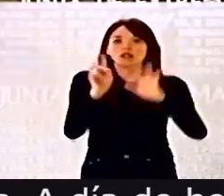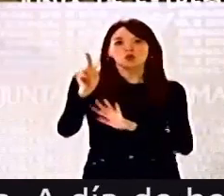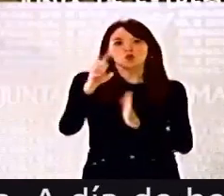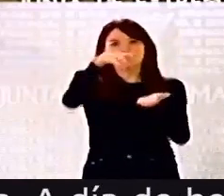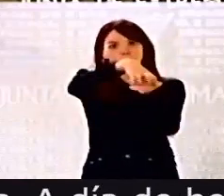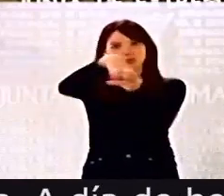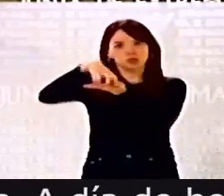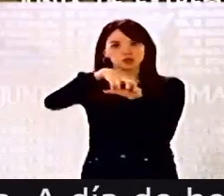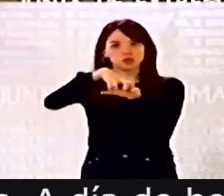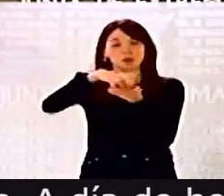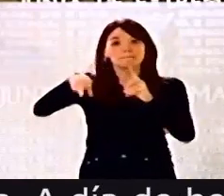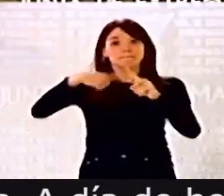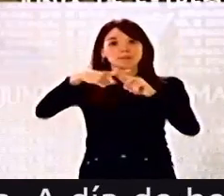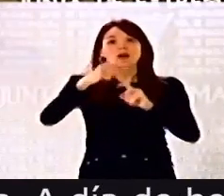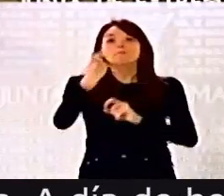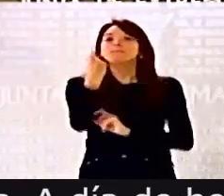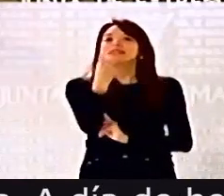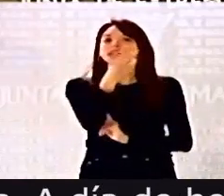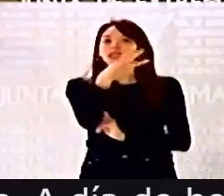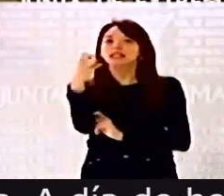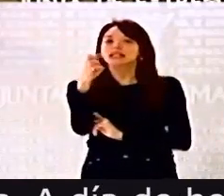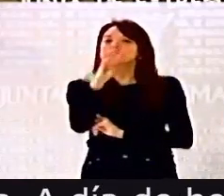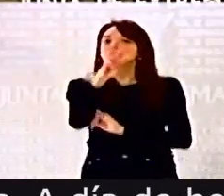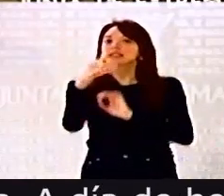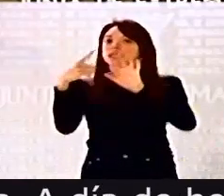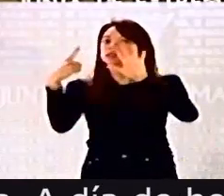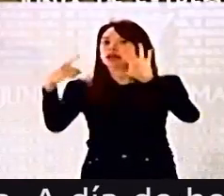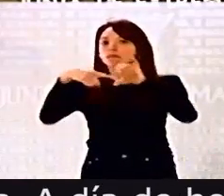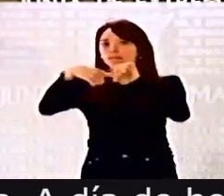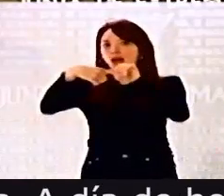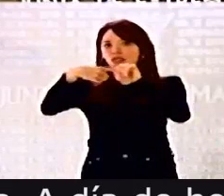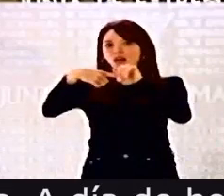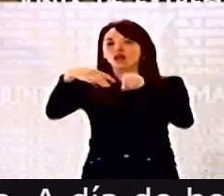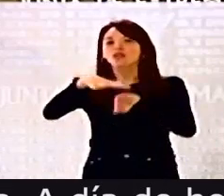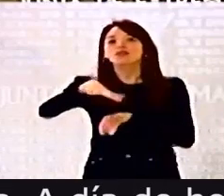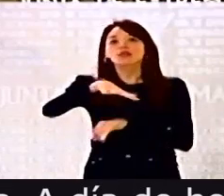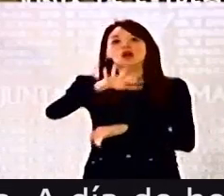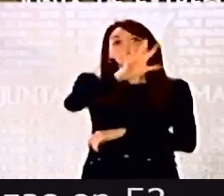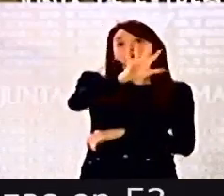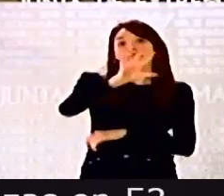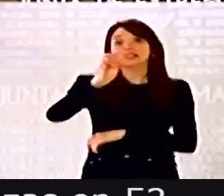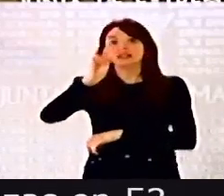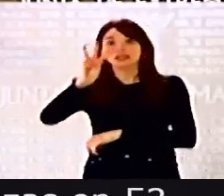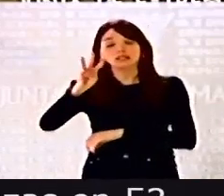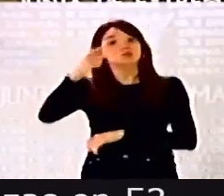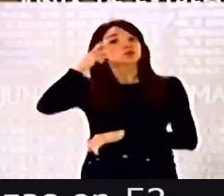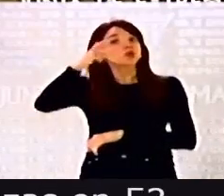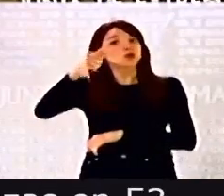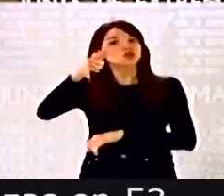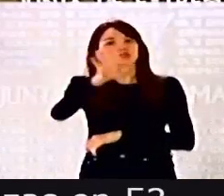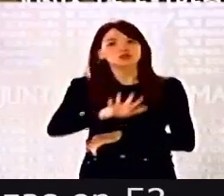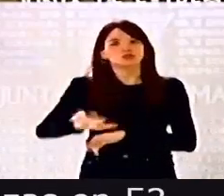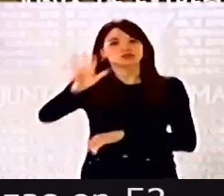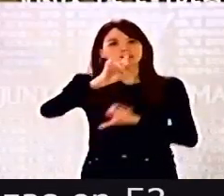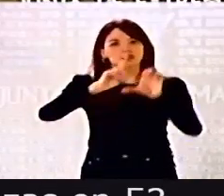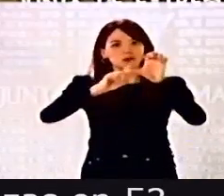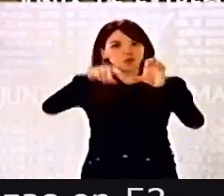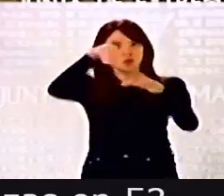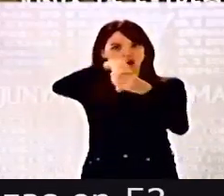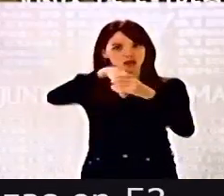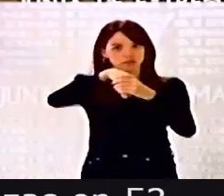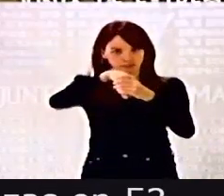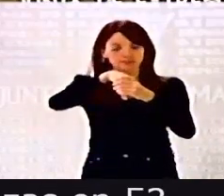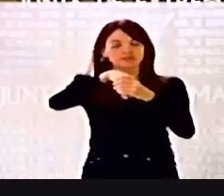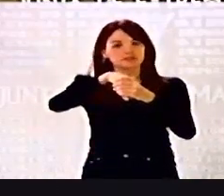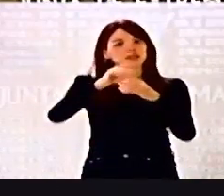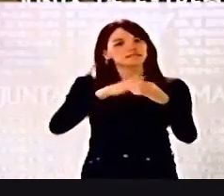y 1.336 plazas en 53 localidades de toda la región. Quiero destacar